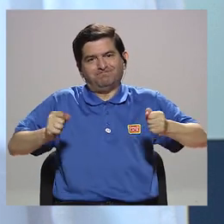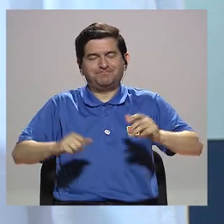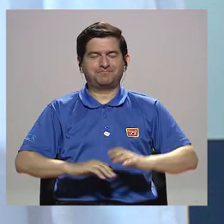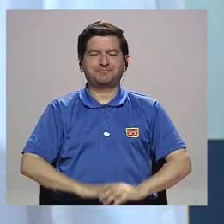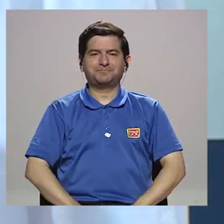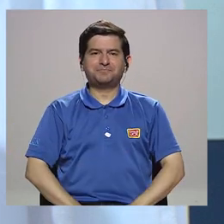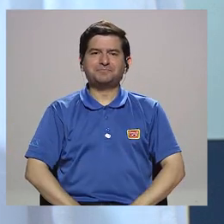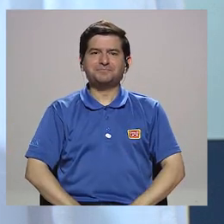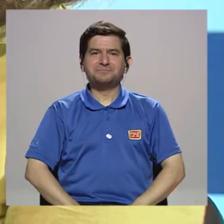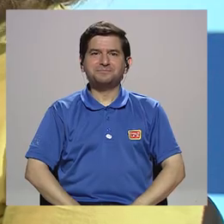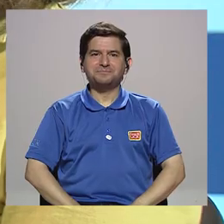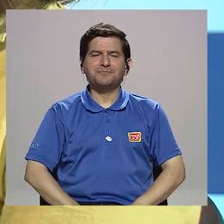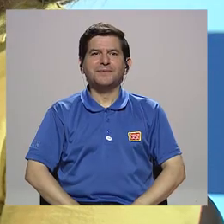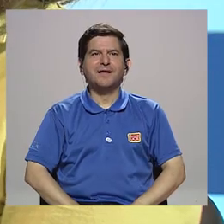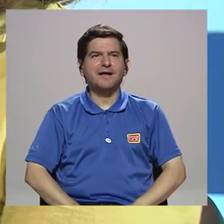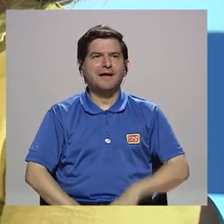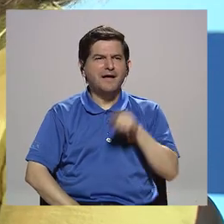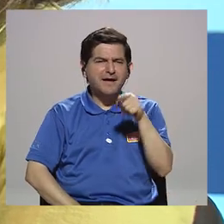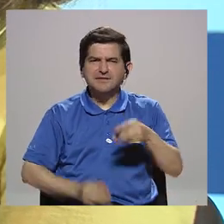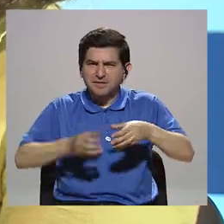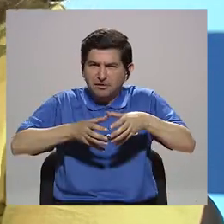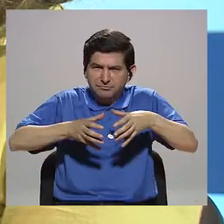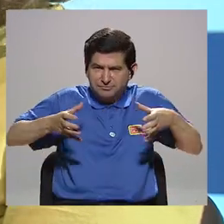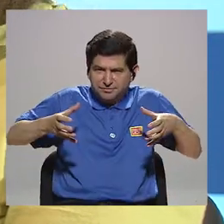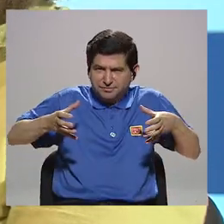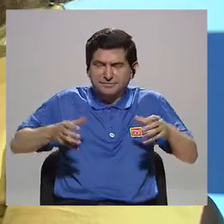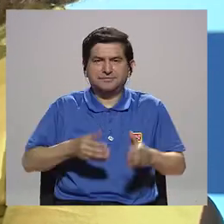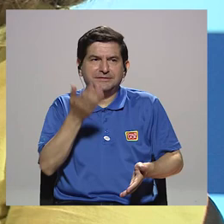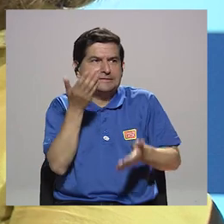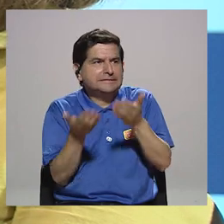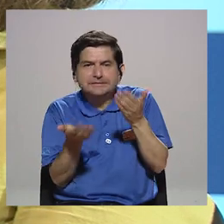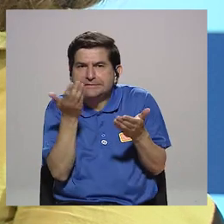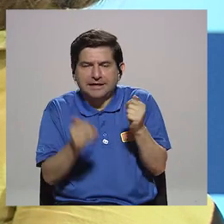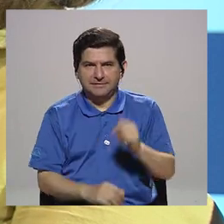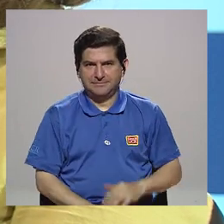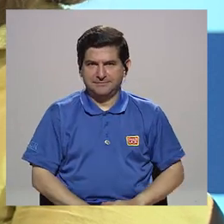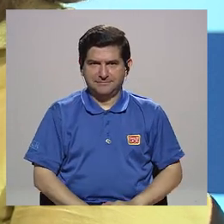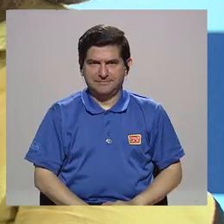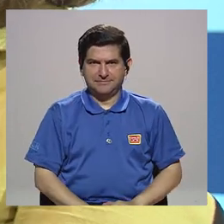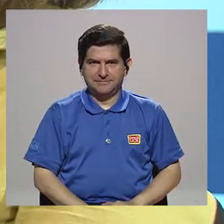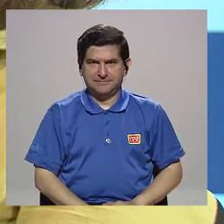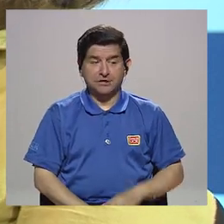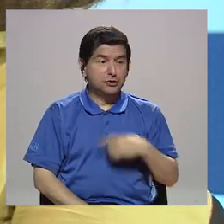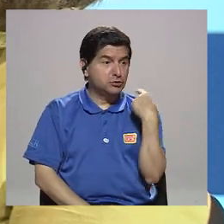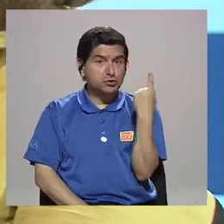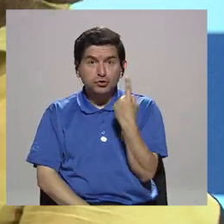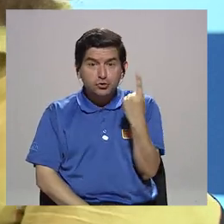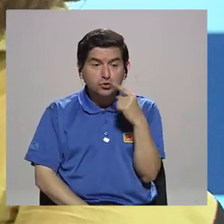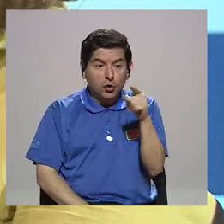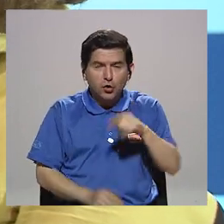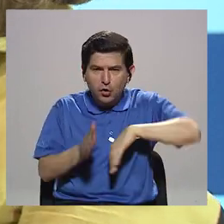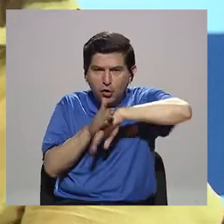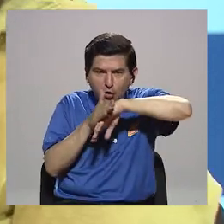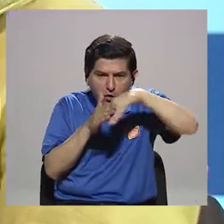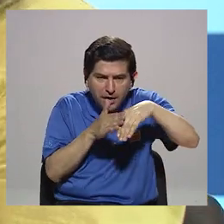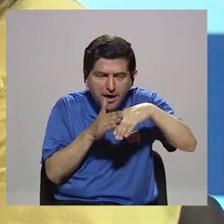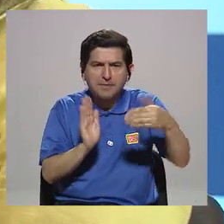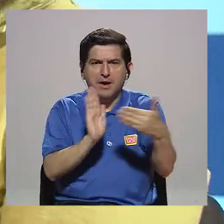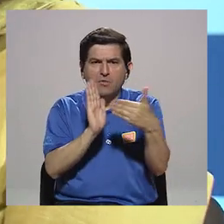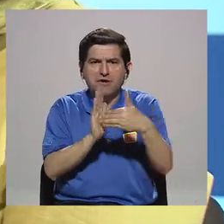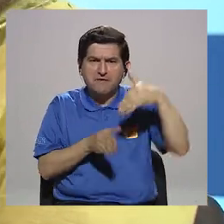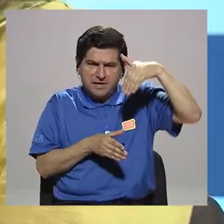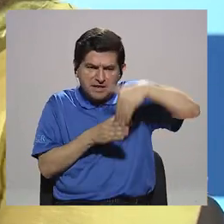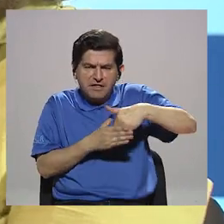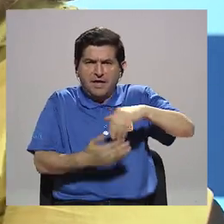gastritis. Y digamos, esa inflamación propiamente, digamos, es solamente sobre esa capa o afecta,